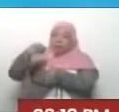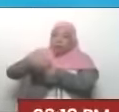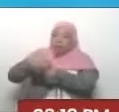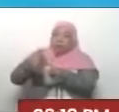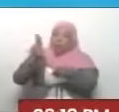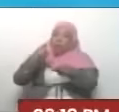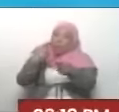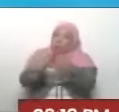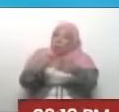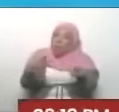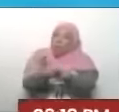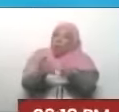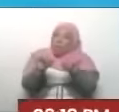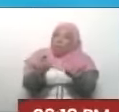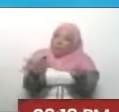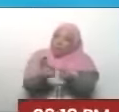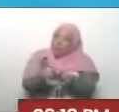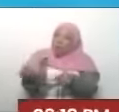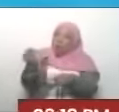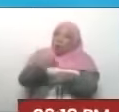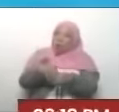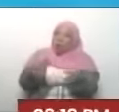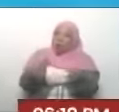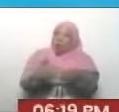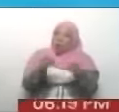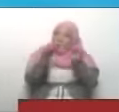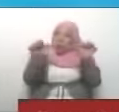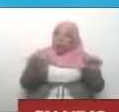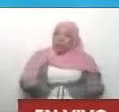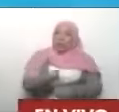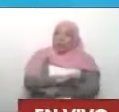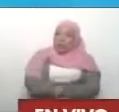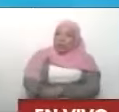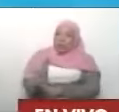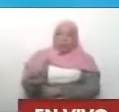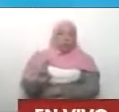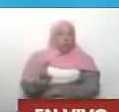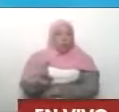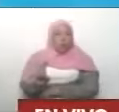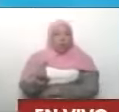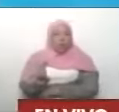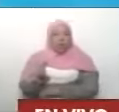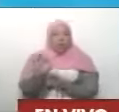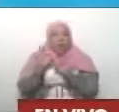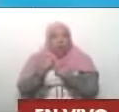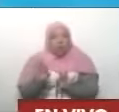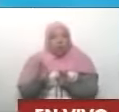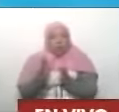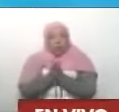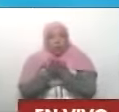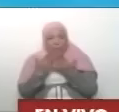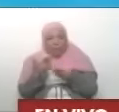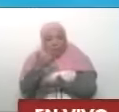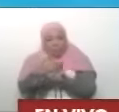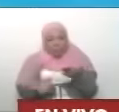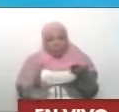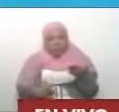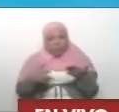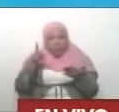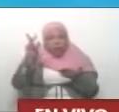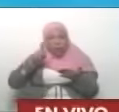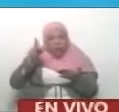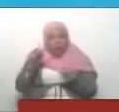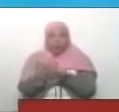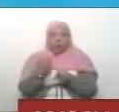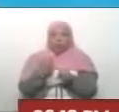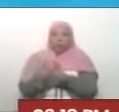etiquetar, fíjate, en un mismo encuadre, dictaduras. No, ahí hay que hacer también una lectura, tal como la que está proponiendo